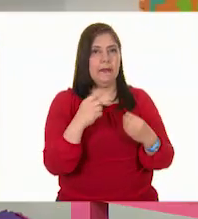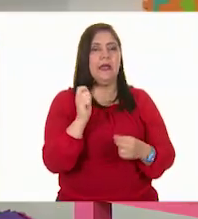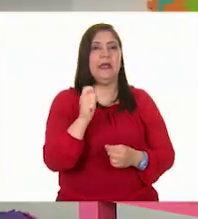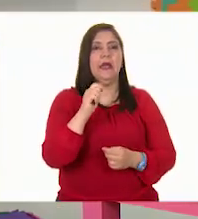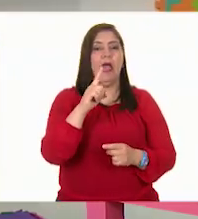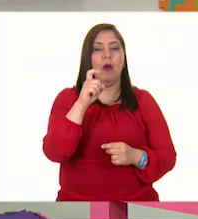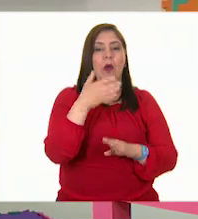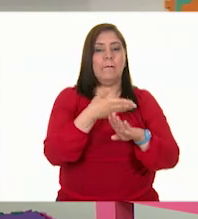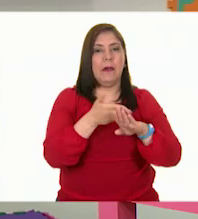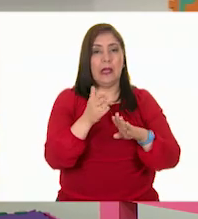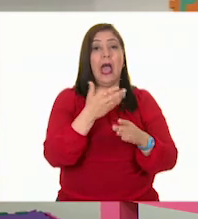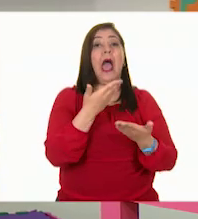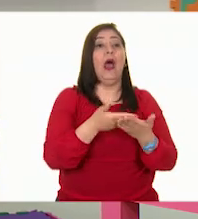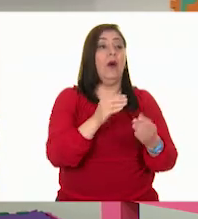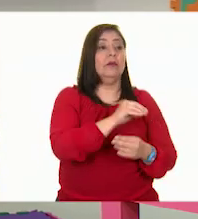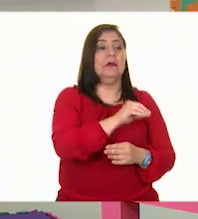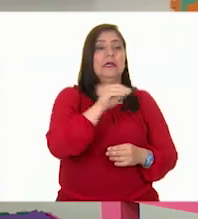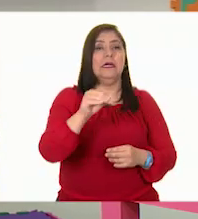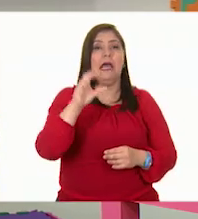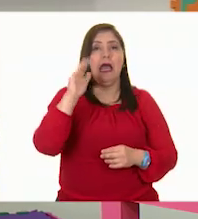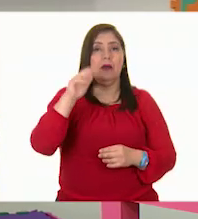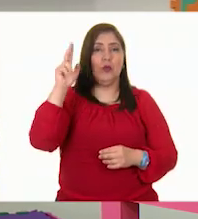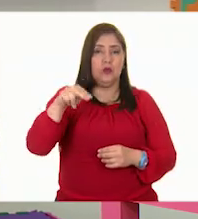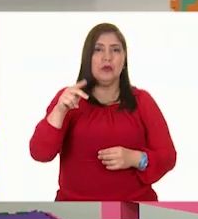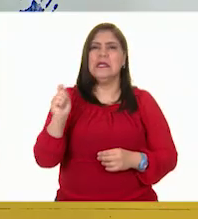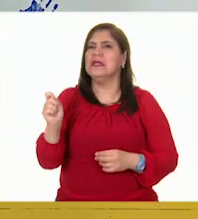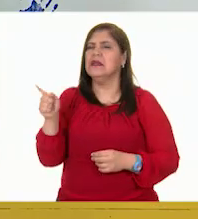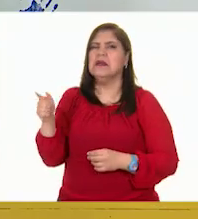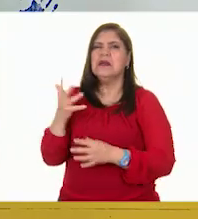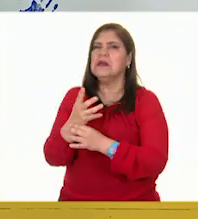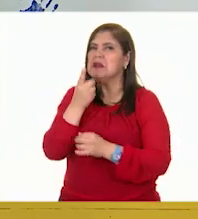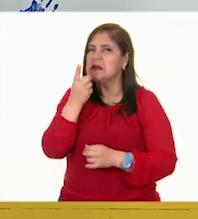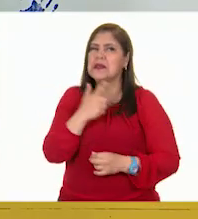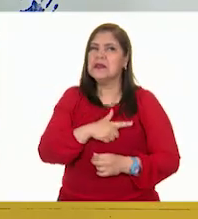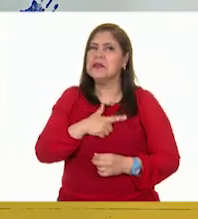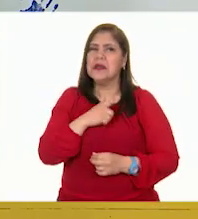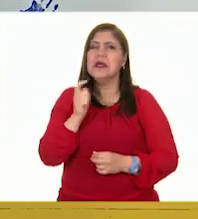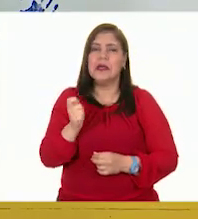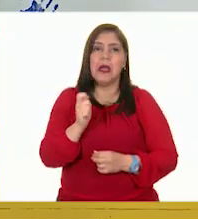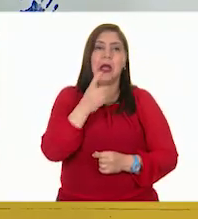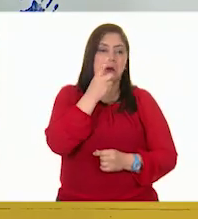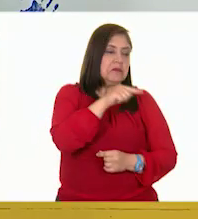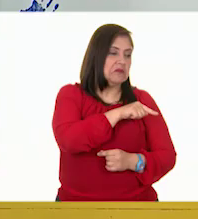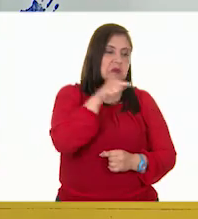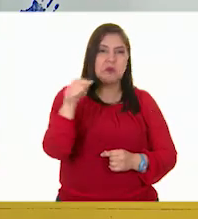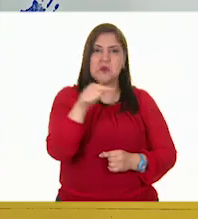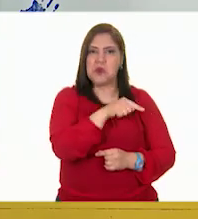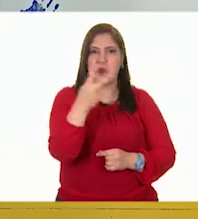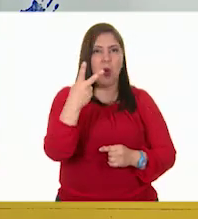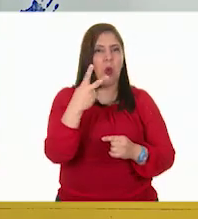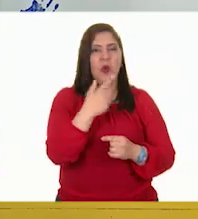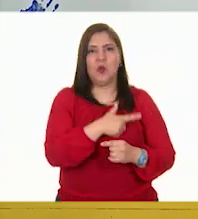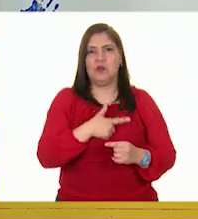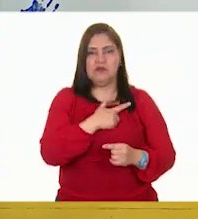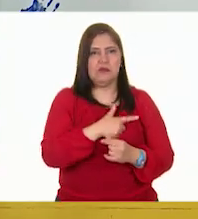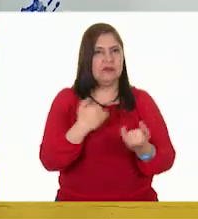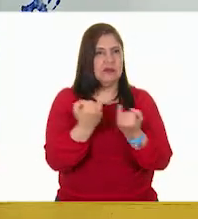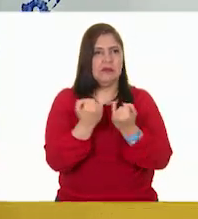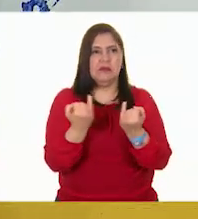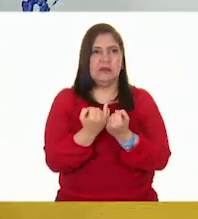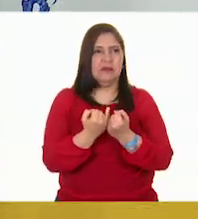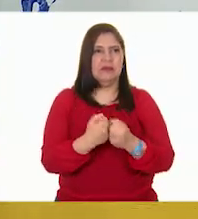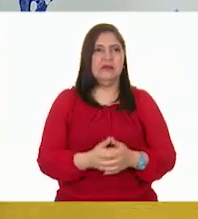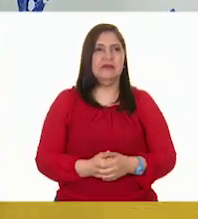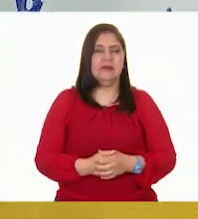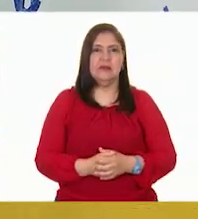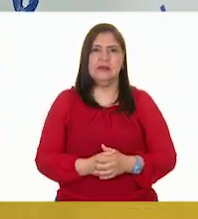ahora vive en Cancún. Ajá. Y dice que le gustan los dos lugares, Los dos lugares ¿verdad? le gustan. Bien. Seguimos. Vamos a